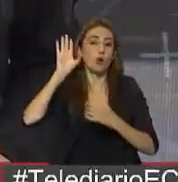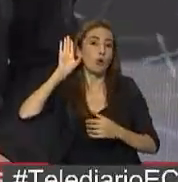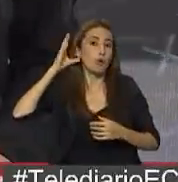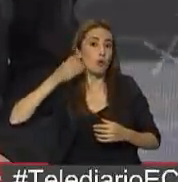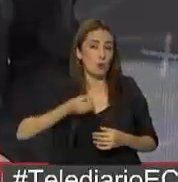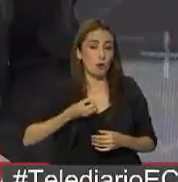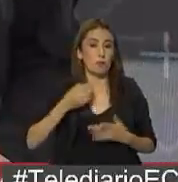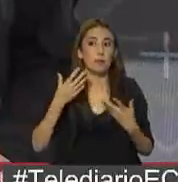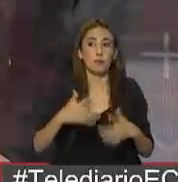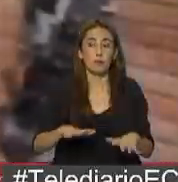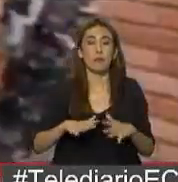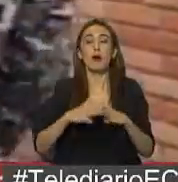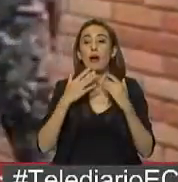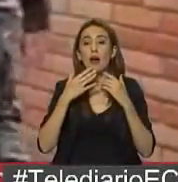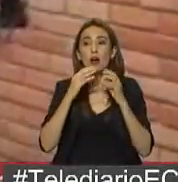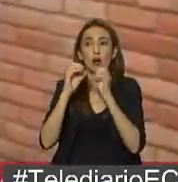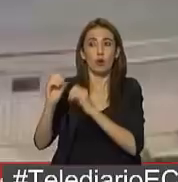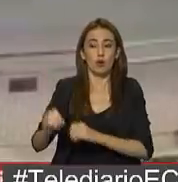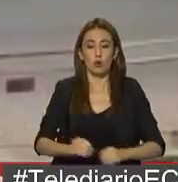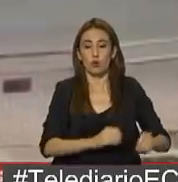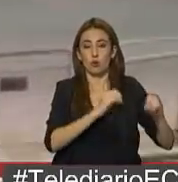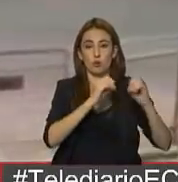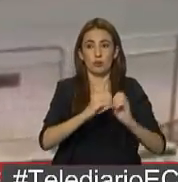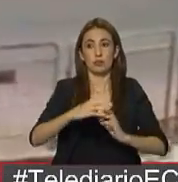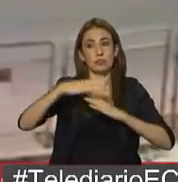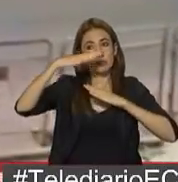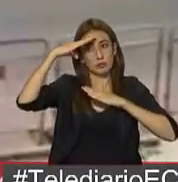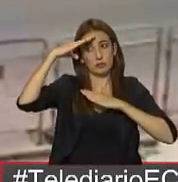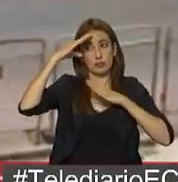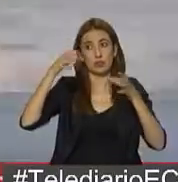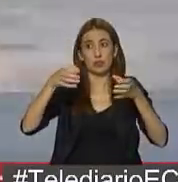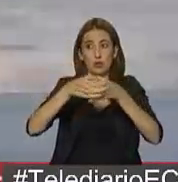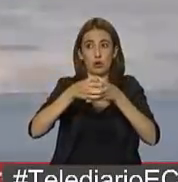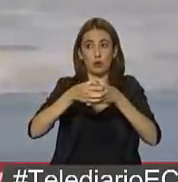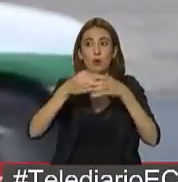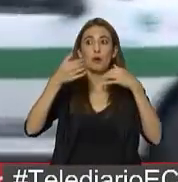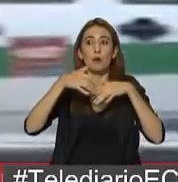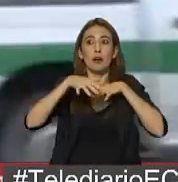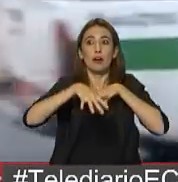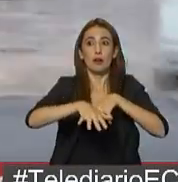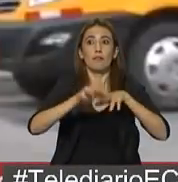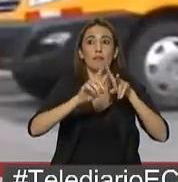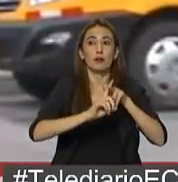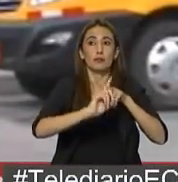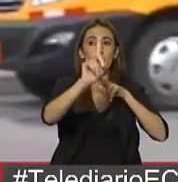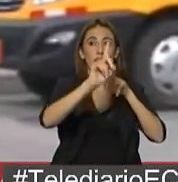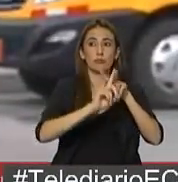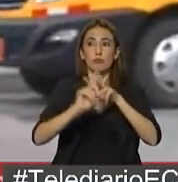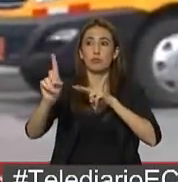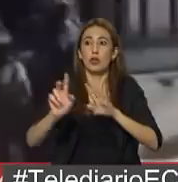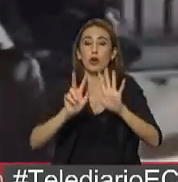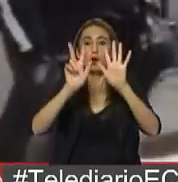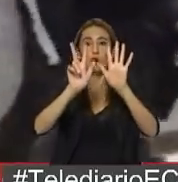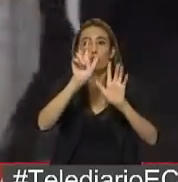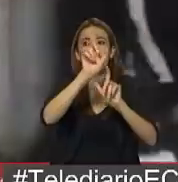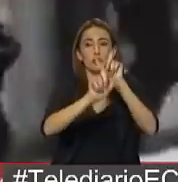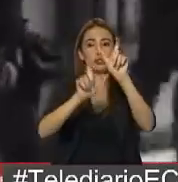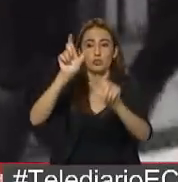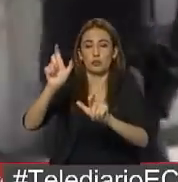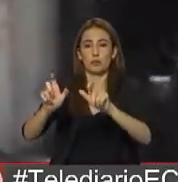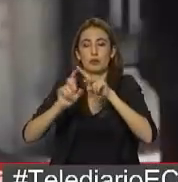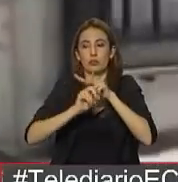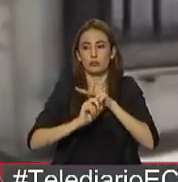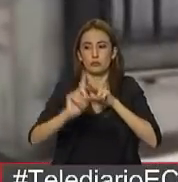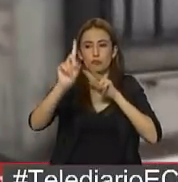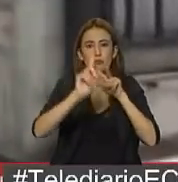gracias a la oportuna acción de la Unidad de Contingencia Penitenciaria se evitó el intento de fuga de 8 privados de la libertad del pabellón de